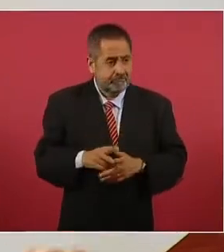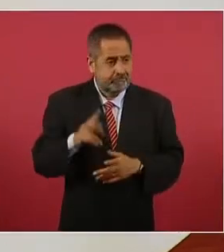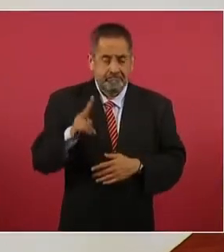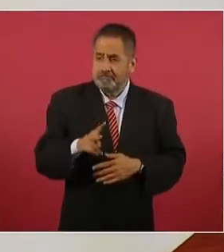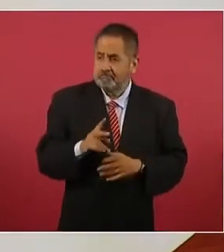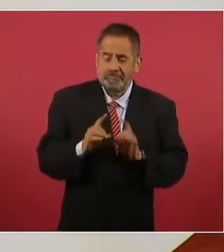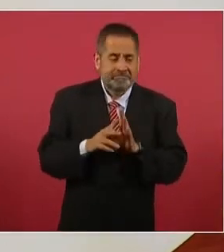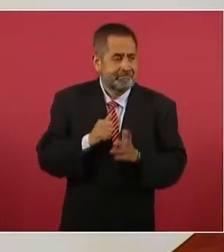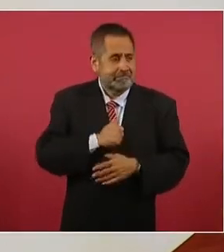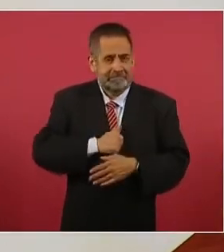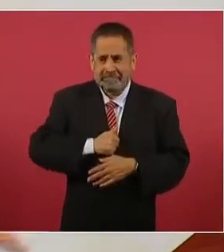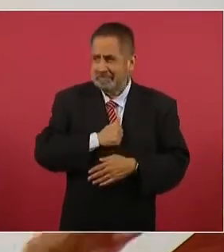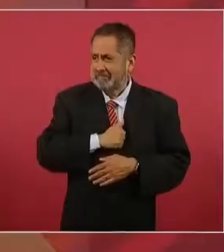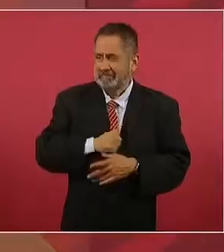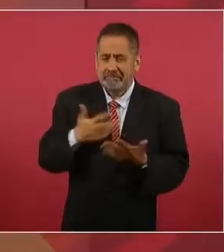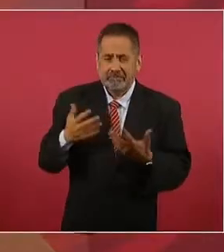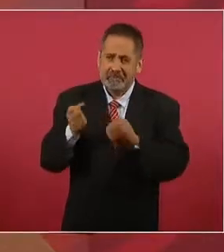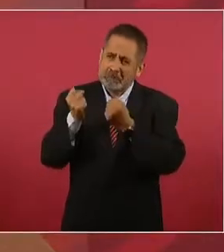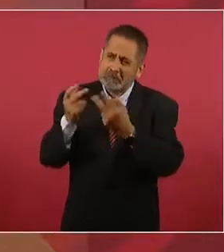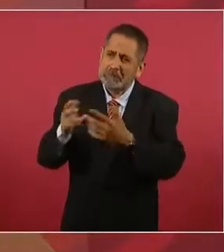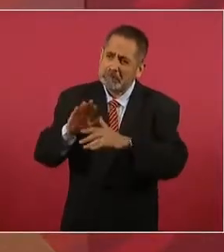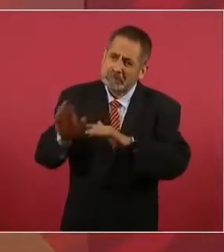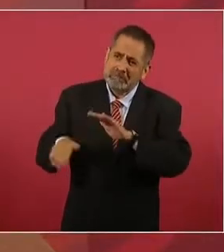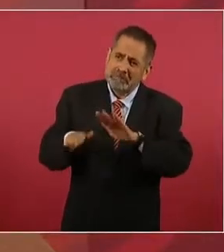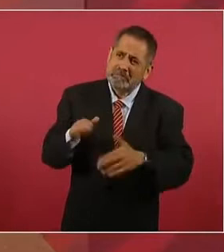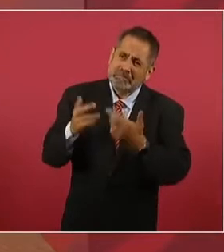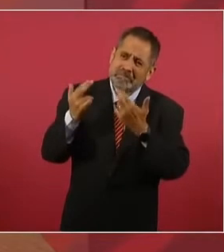dolorosísimo por el daño que causaron.